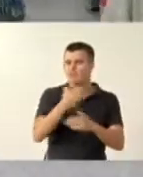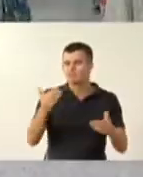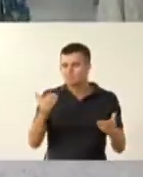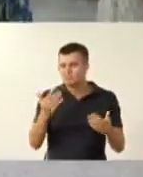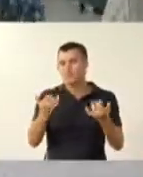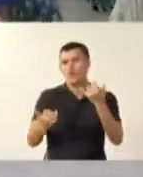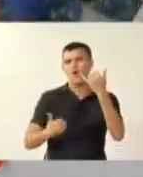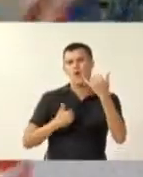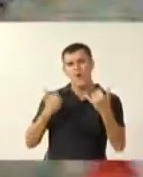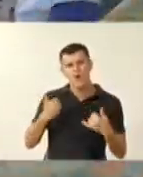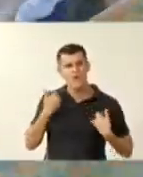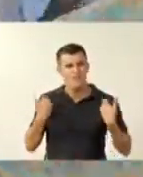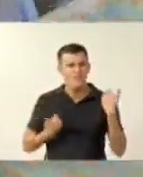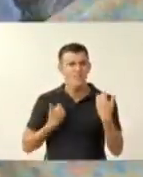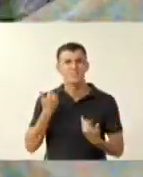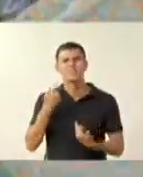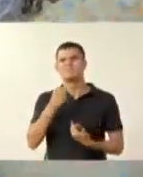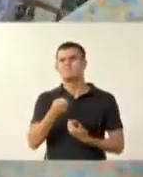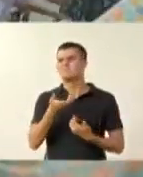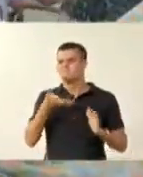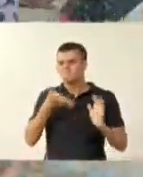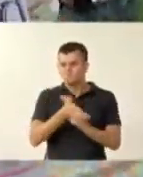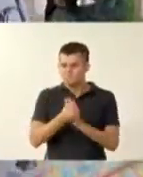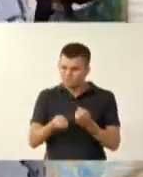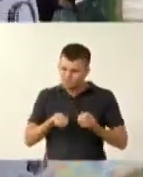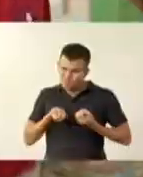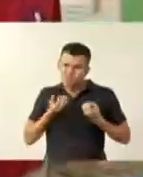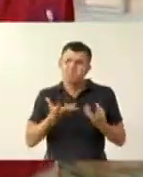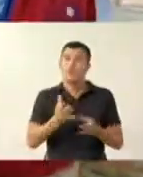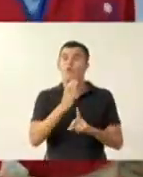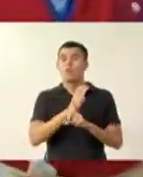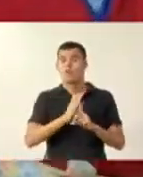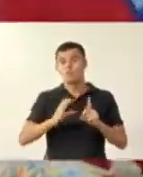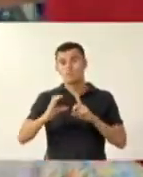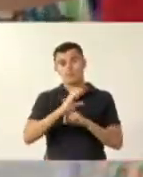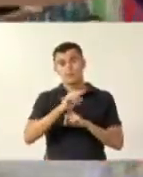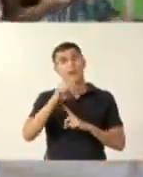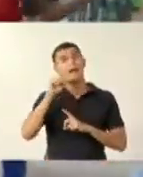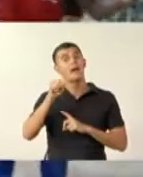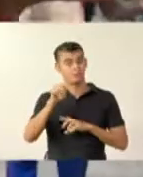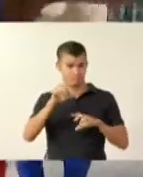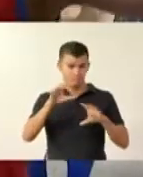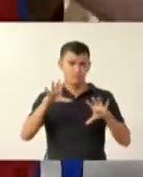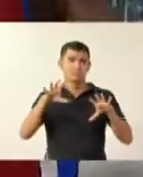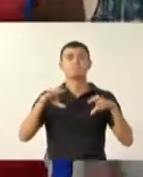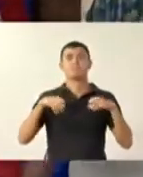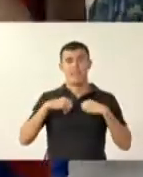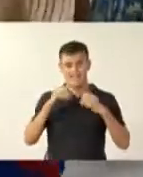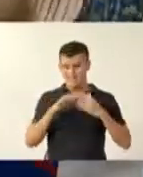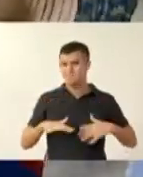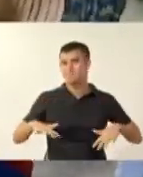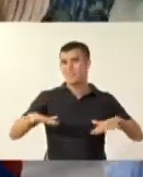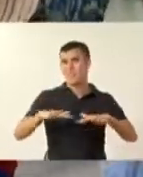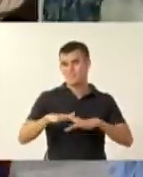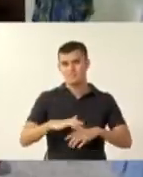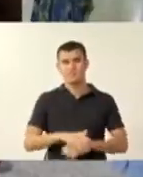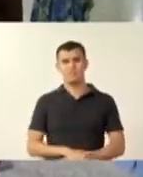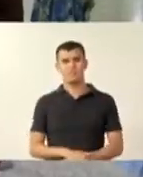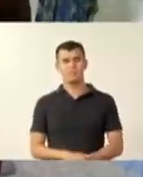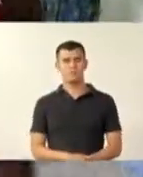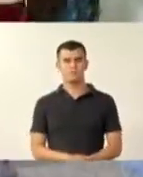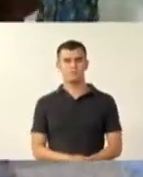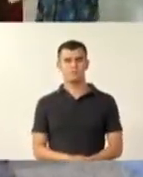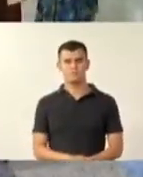la importancia de fomentar la cultura en las nuevas generaciones. Aprovechamos el espacio y el tiempo libre y les hacemos inversión social, lo sacamos